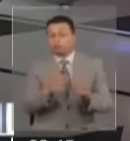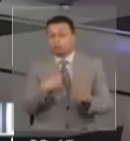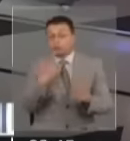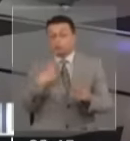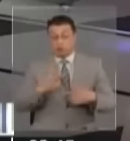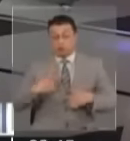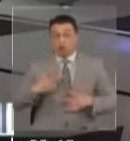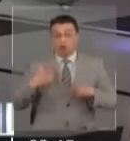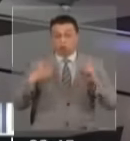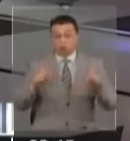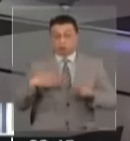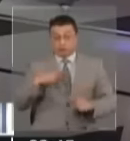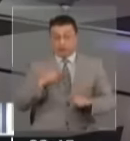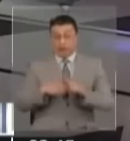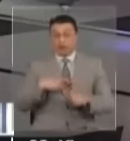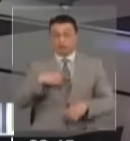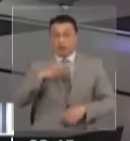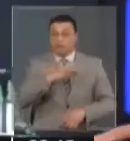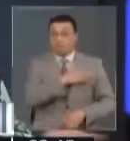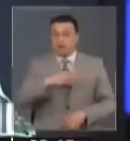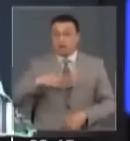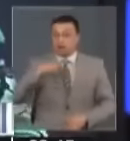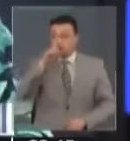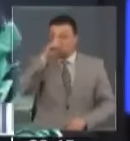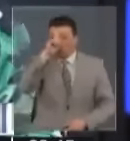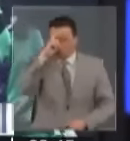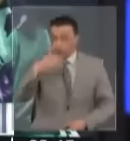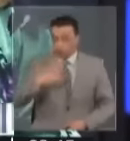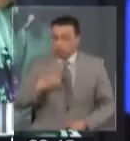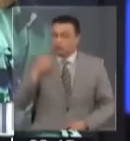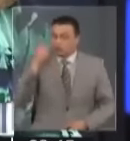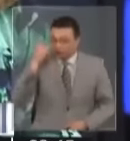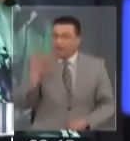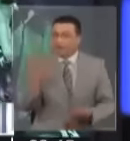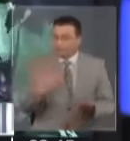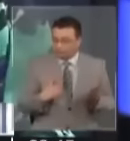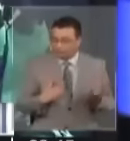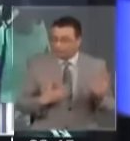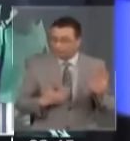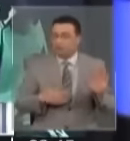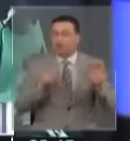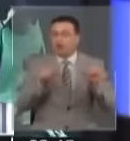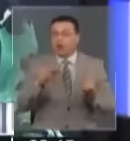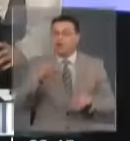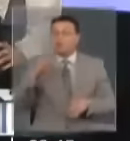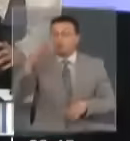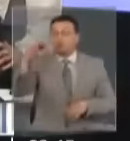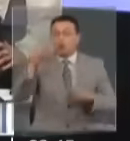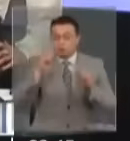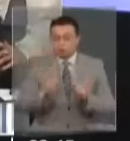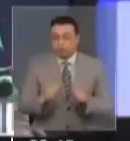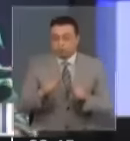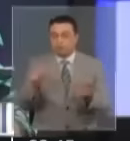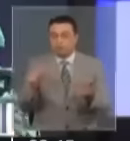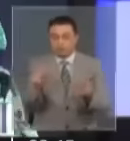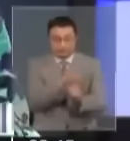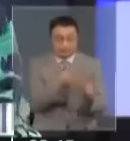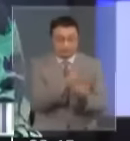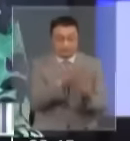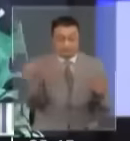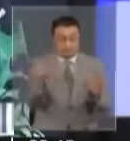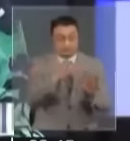pero soy una ex ministra de Salud, conozco de Salud. Yo creo que tiene harto futuro ese edificio para poder trasladar